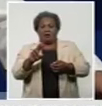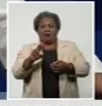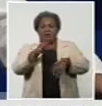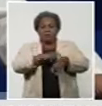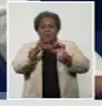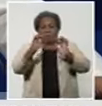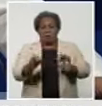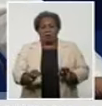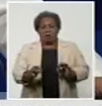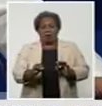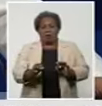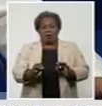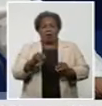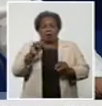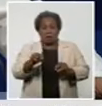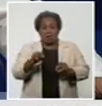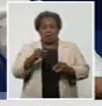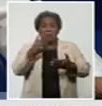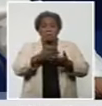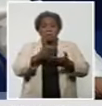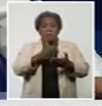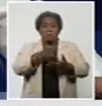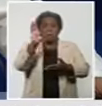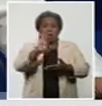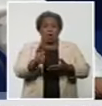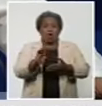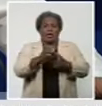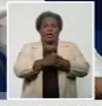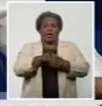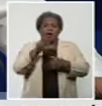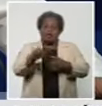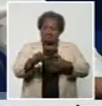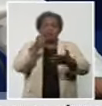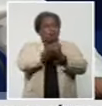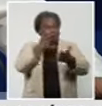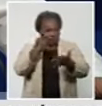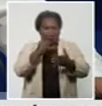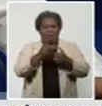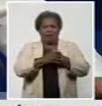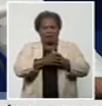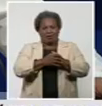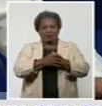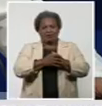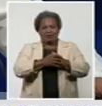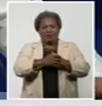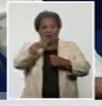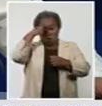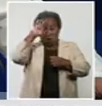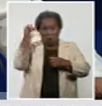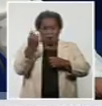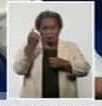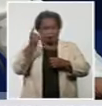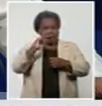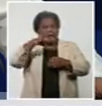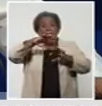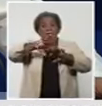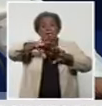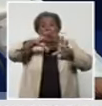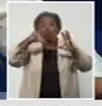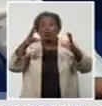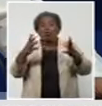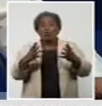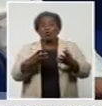prueba de biología molecular, que es el test confirmatorio en Cuba y en el mundo de esta enfermedad.